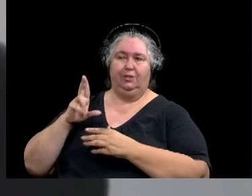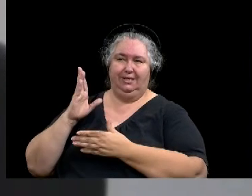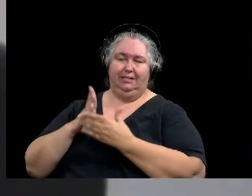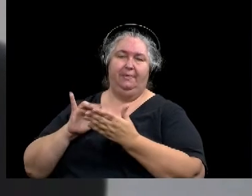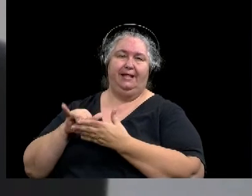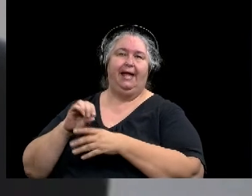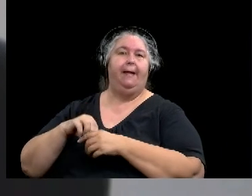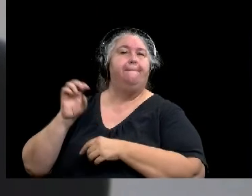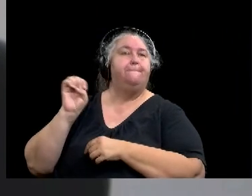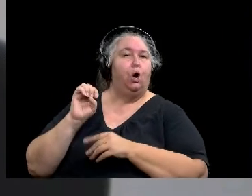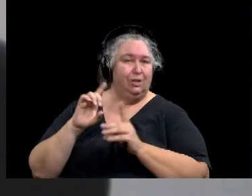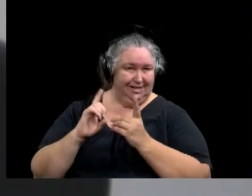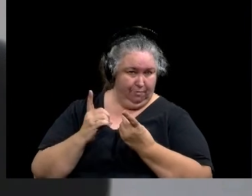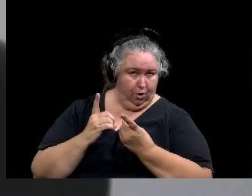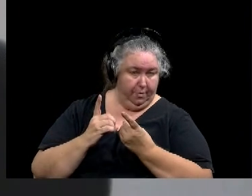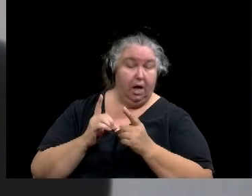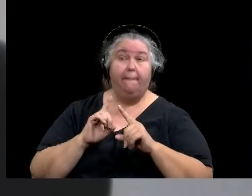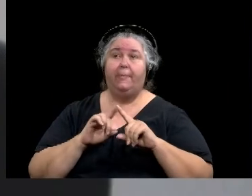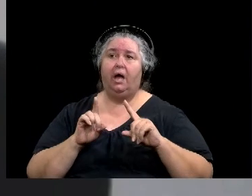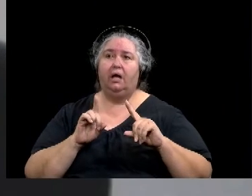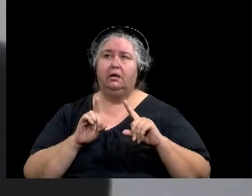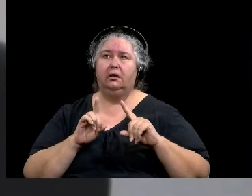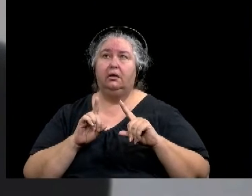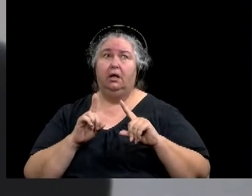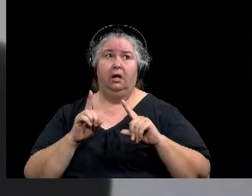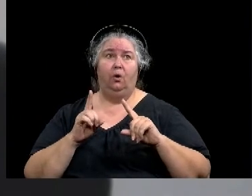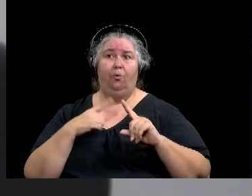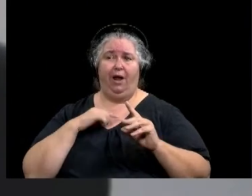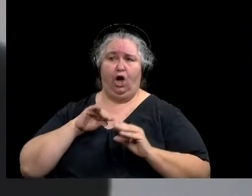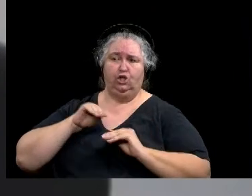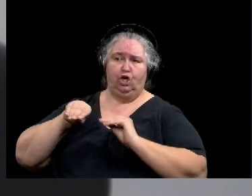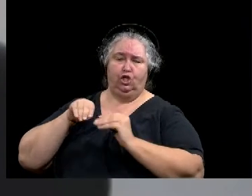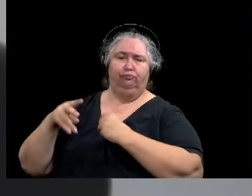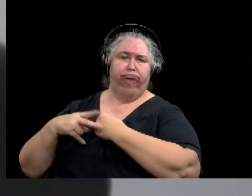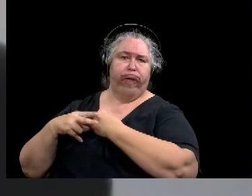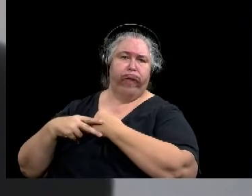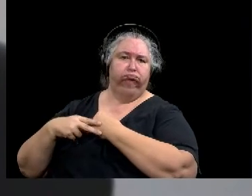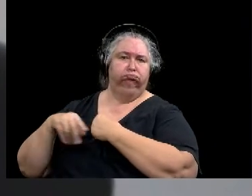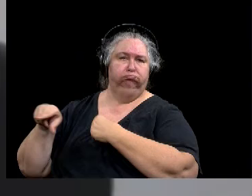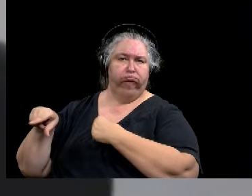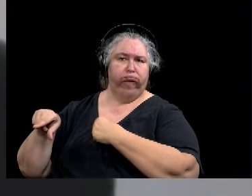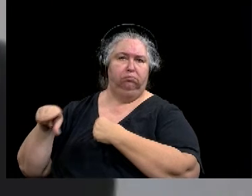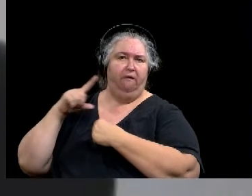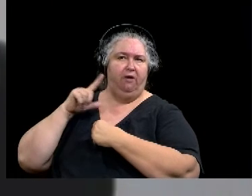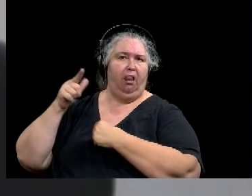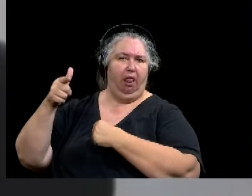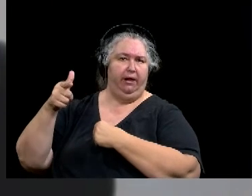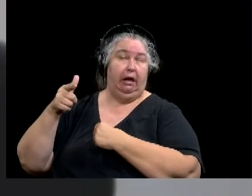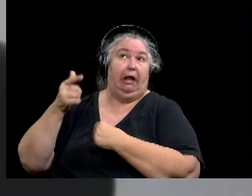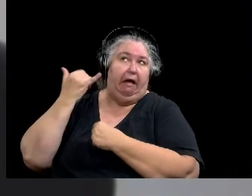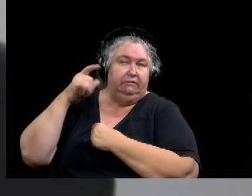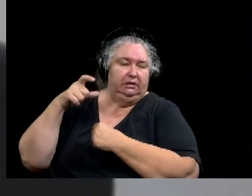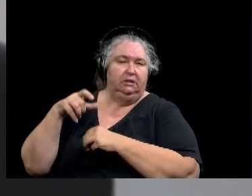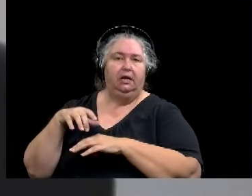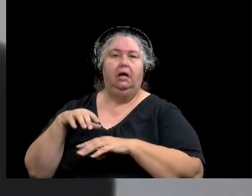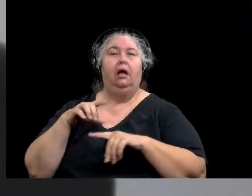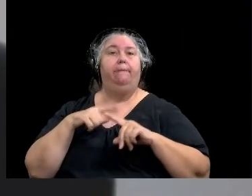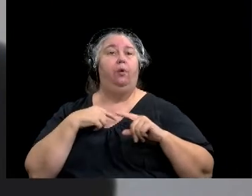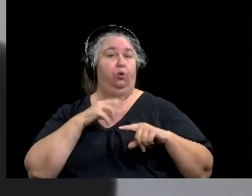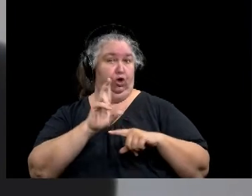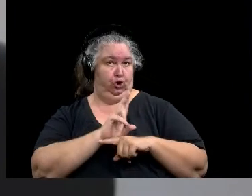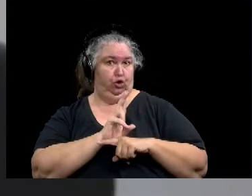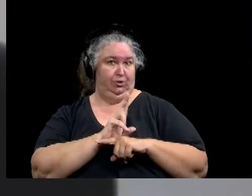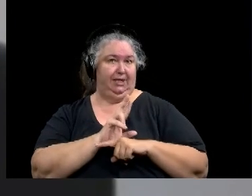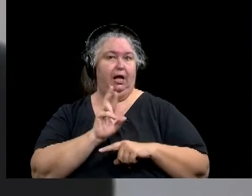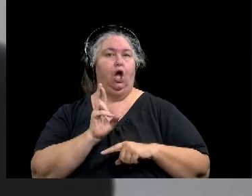disponibles y ponerlos a un lado pero ya estamos a maneras no lanzando para otras